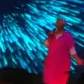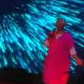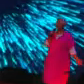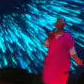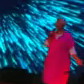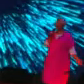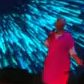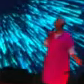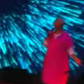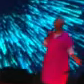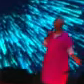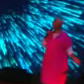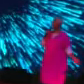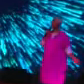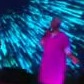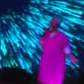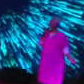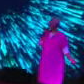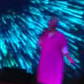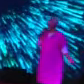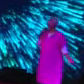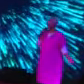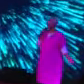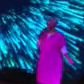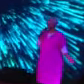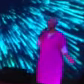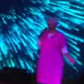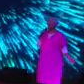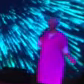ha sido tan, tan